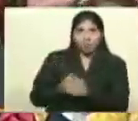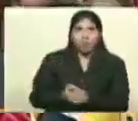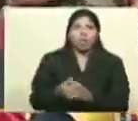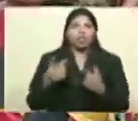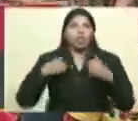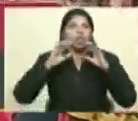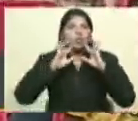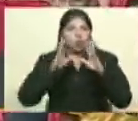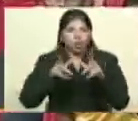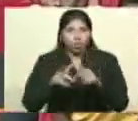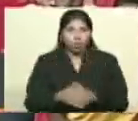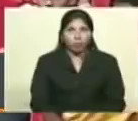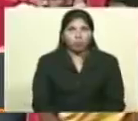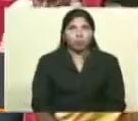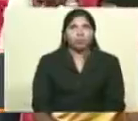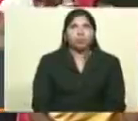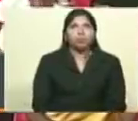hicieron.